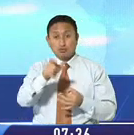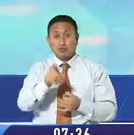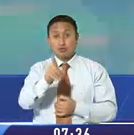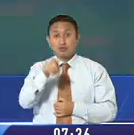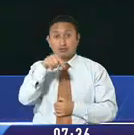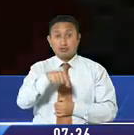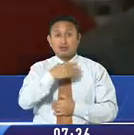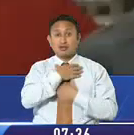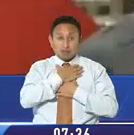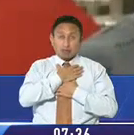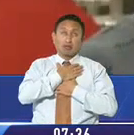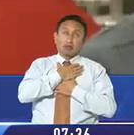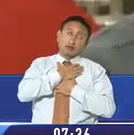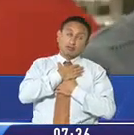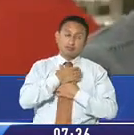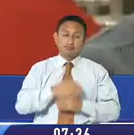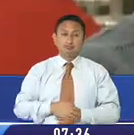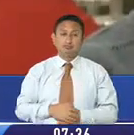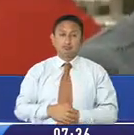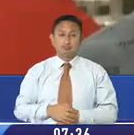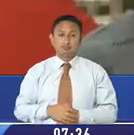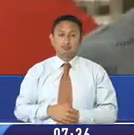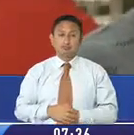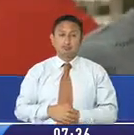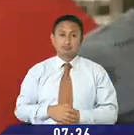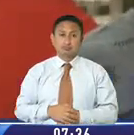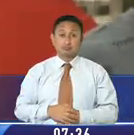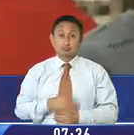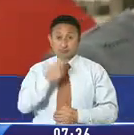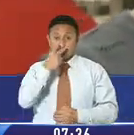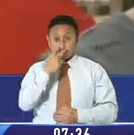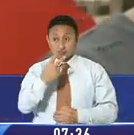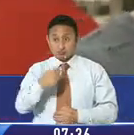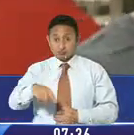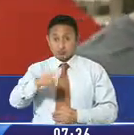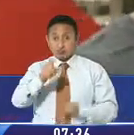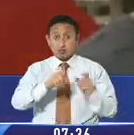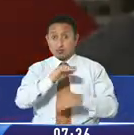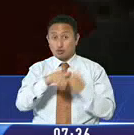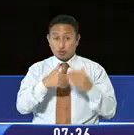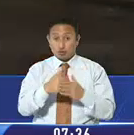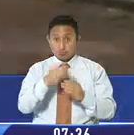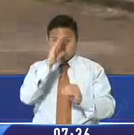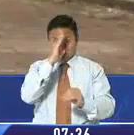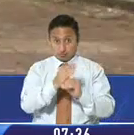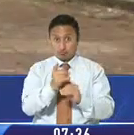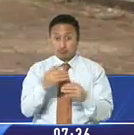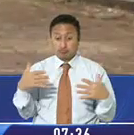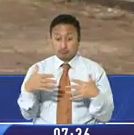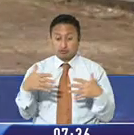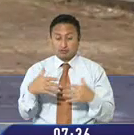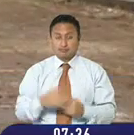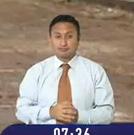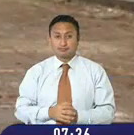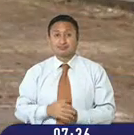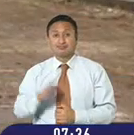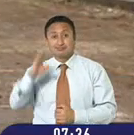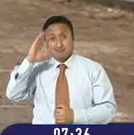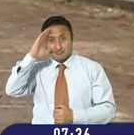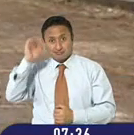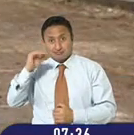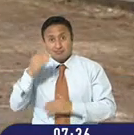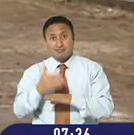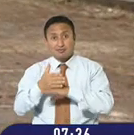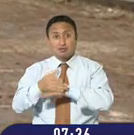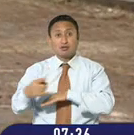ellos. Es un efecto que busca atemorizar a todos. Además, la Policía Nacional encontró